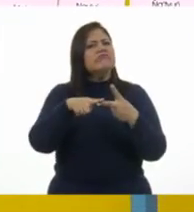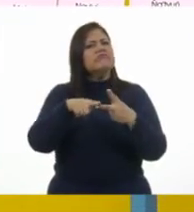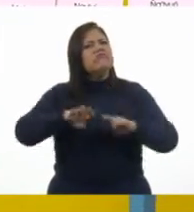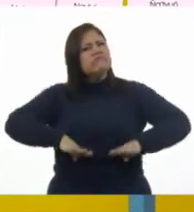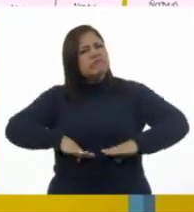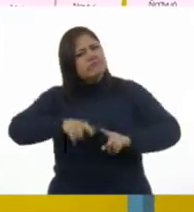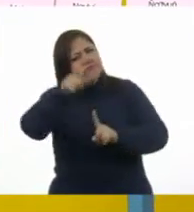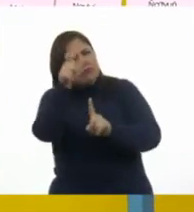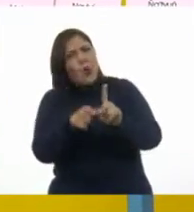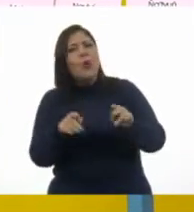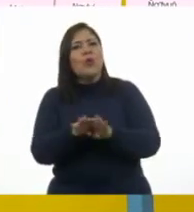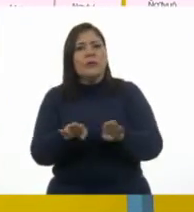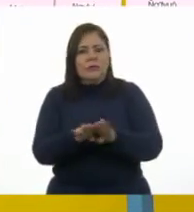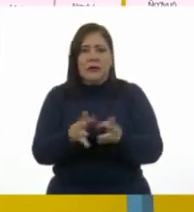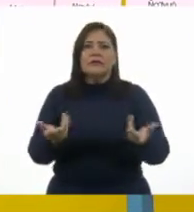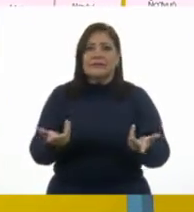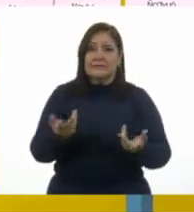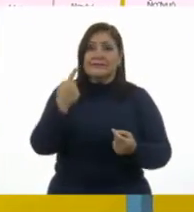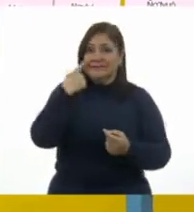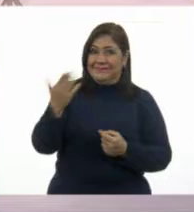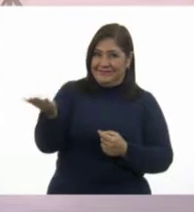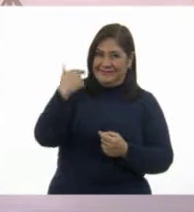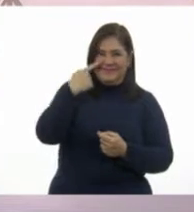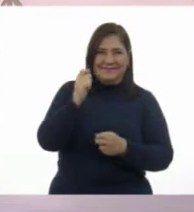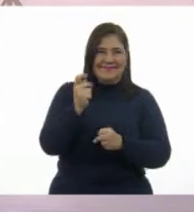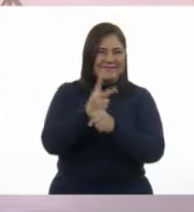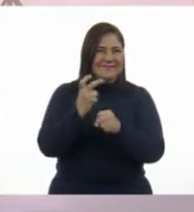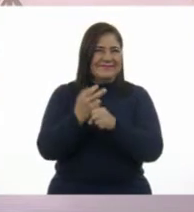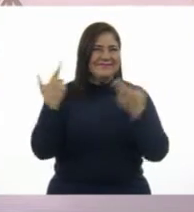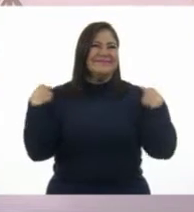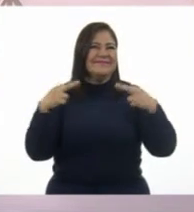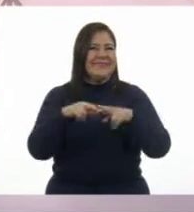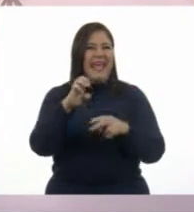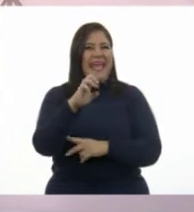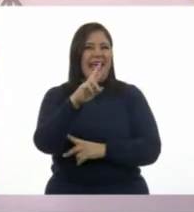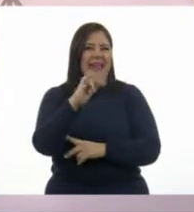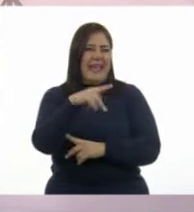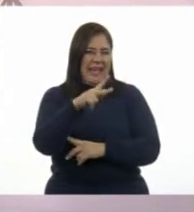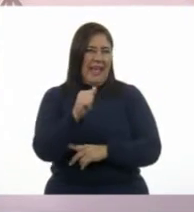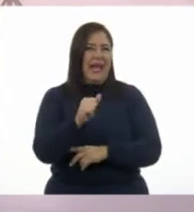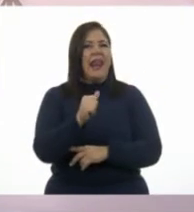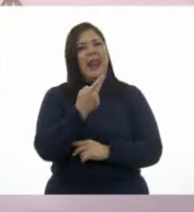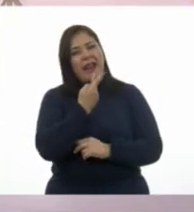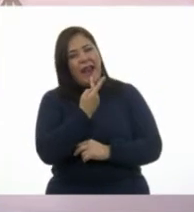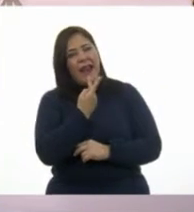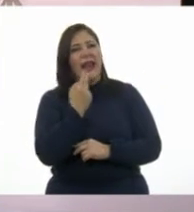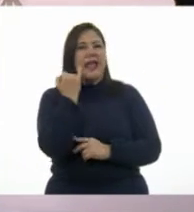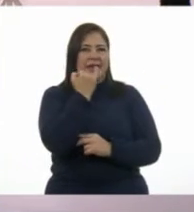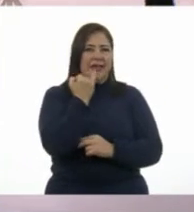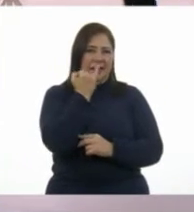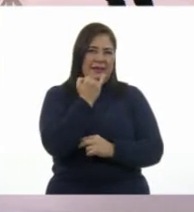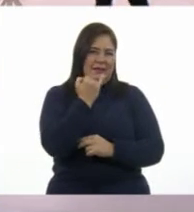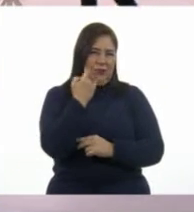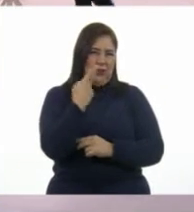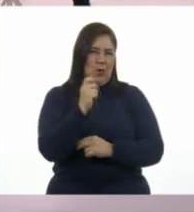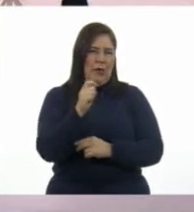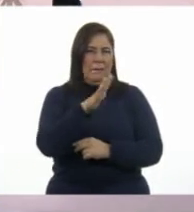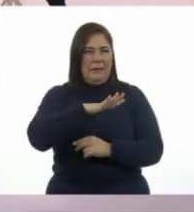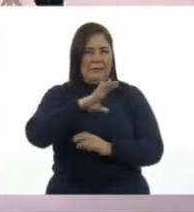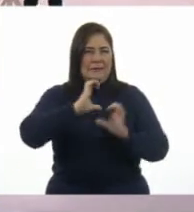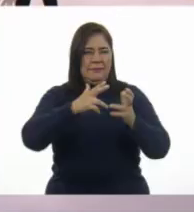eso hay que invitar a la maestra Erika, ¿no? ¡Maestra Erika! ¡Hola! ¡Bashe Aguilal!